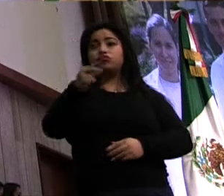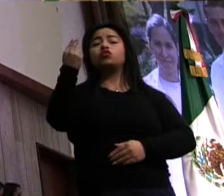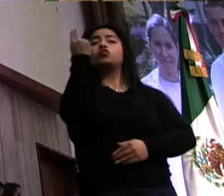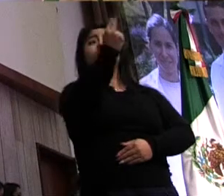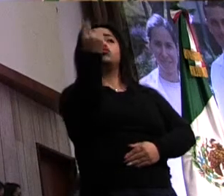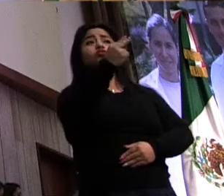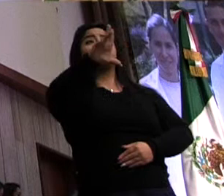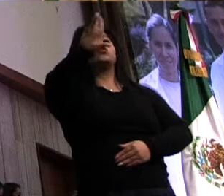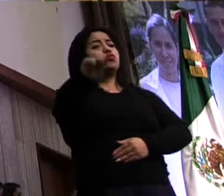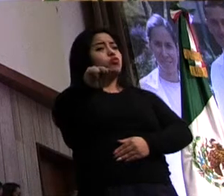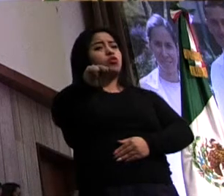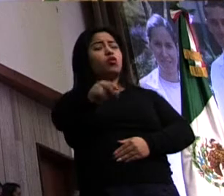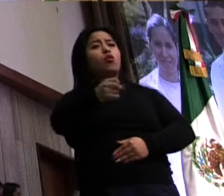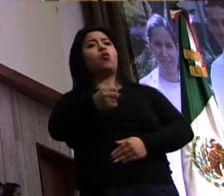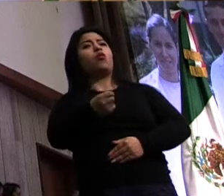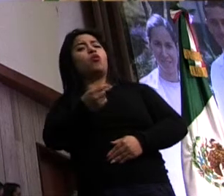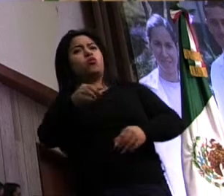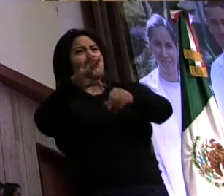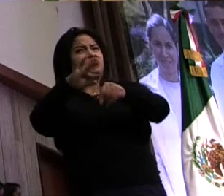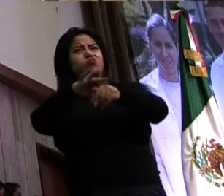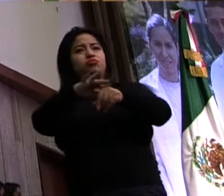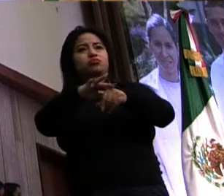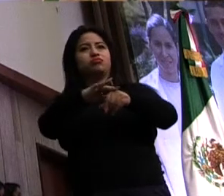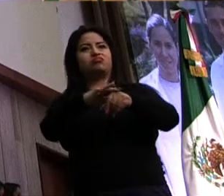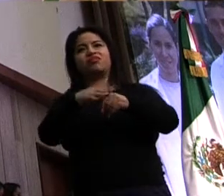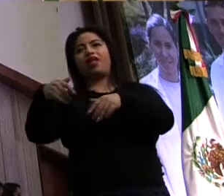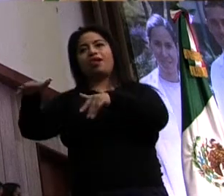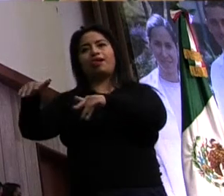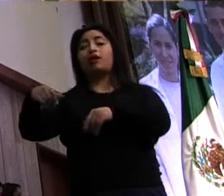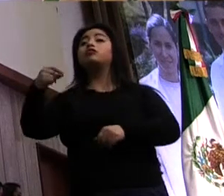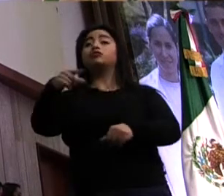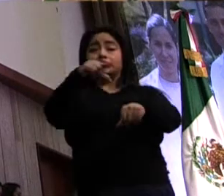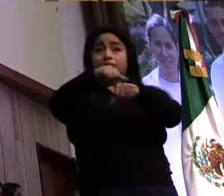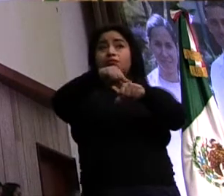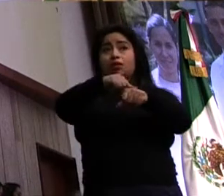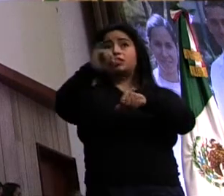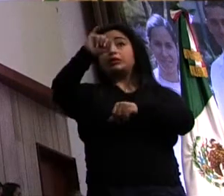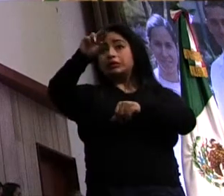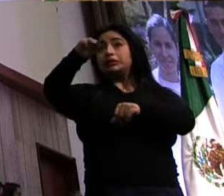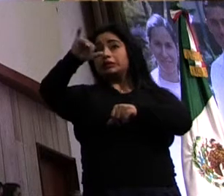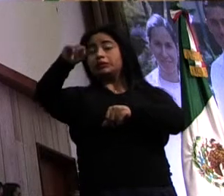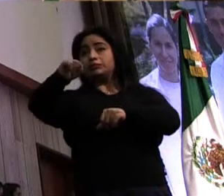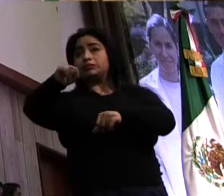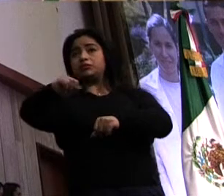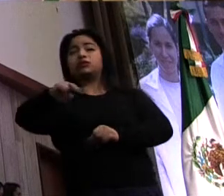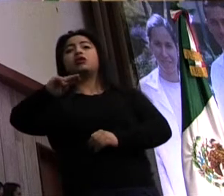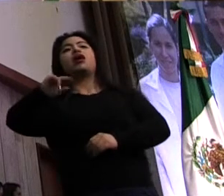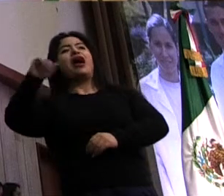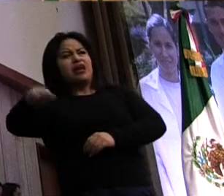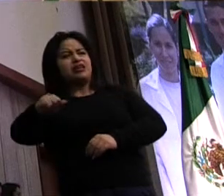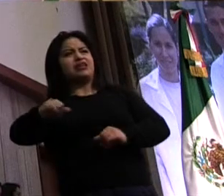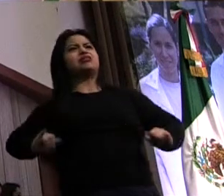Ustedes no son un médico cualquiera, son médicos del IMSS, la única institución del